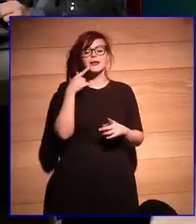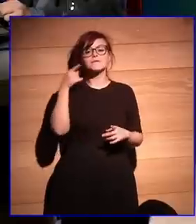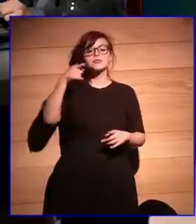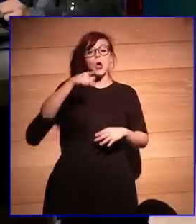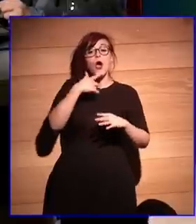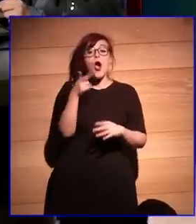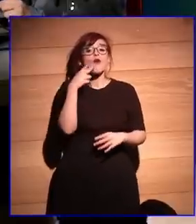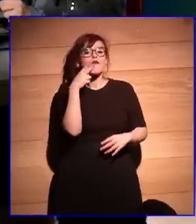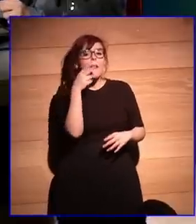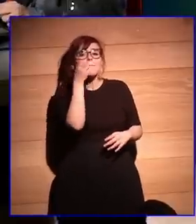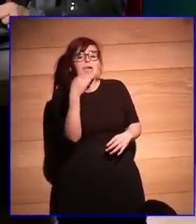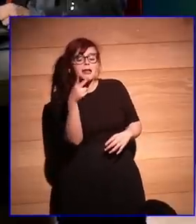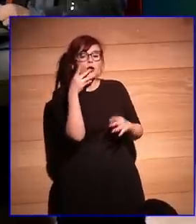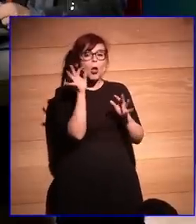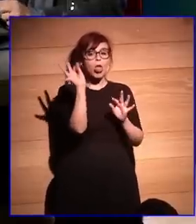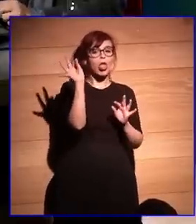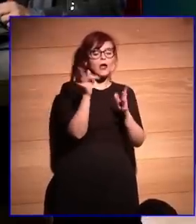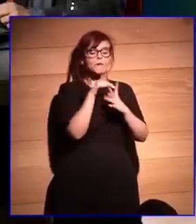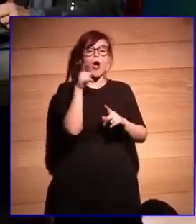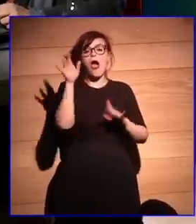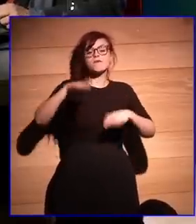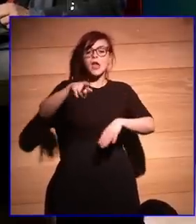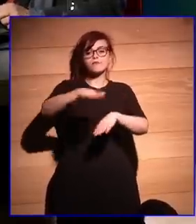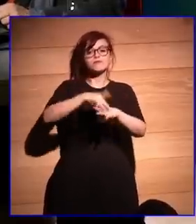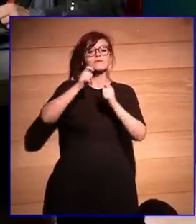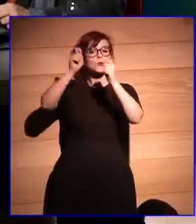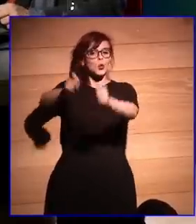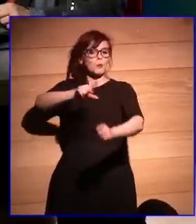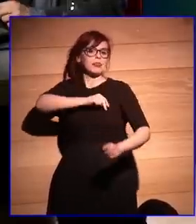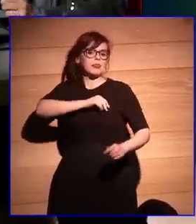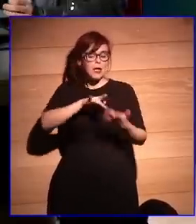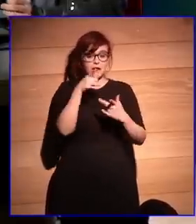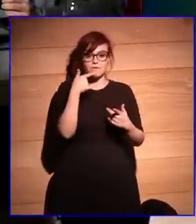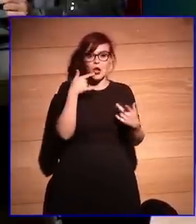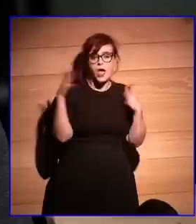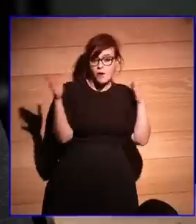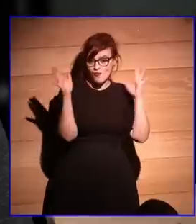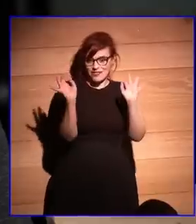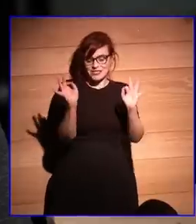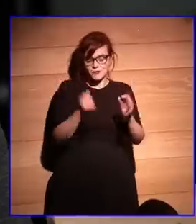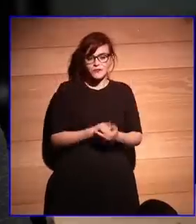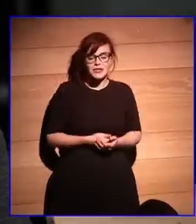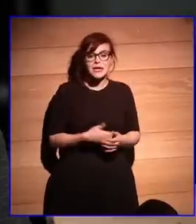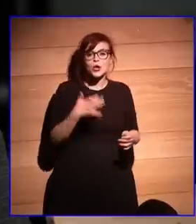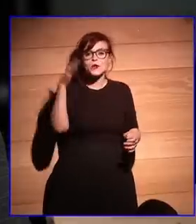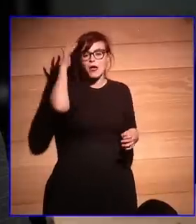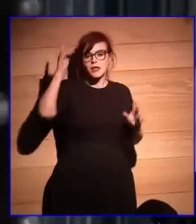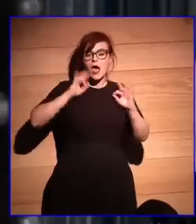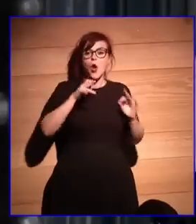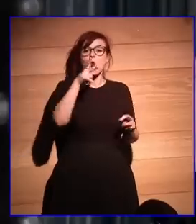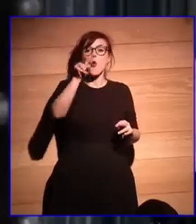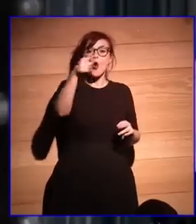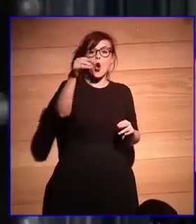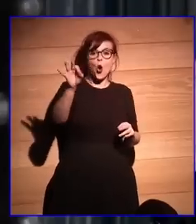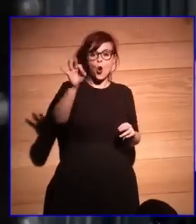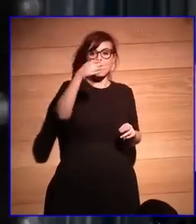coronel, sí. Claro. Claro, claro. Bueno, pero es verdad que es una iconografía imbatible, ¿no? En ese sentido, en términos de diseño. Claro, es que si te viste Hugo Boss, es que ganas